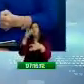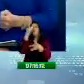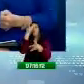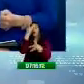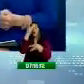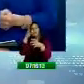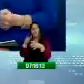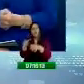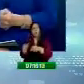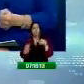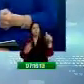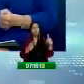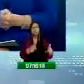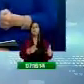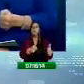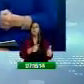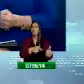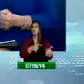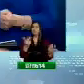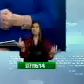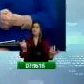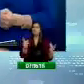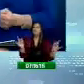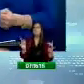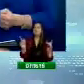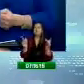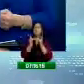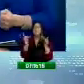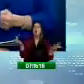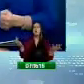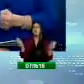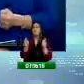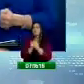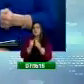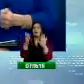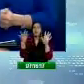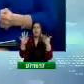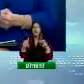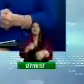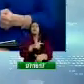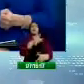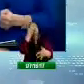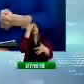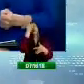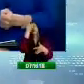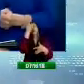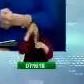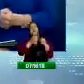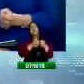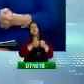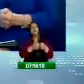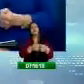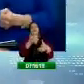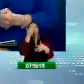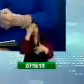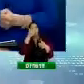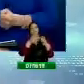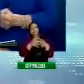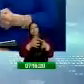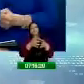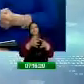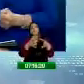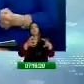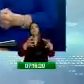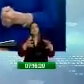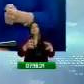transmisión local, por lo que hemos implementado medidas un poco más intensas y pedimos la colaboración de